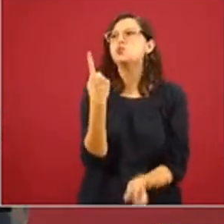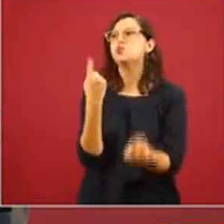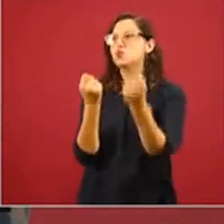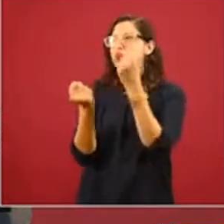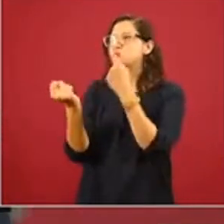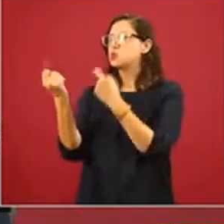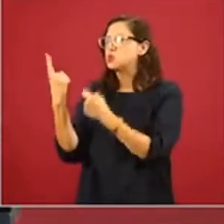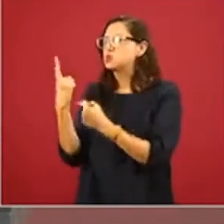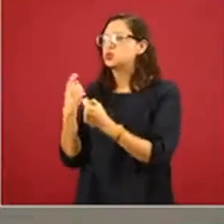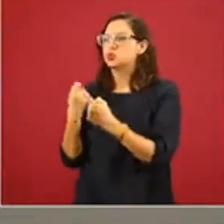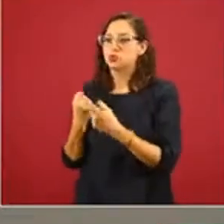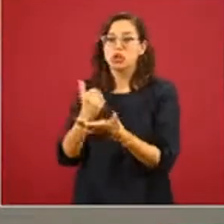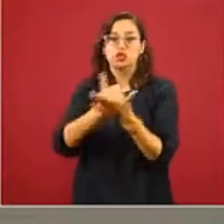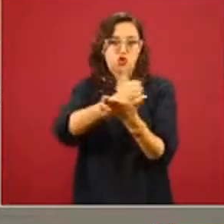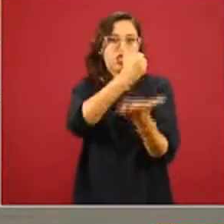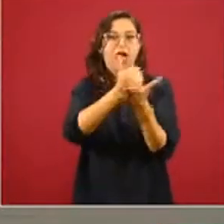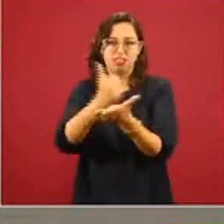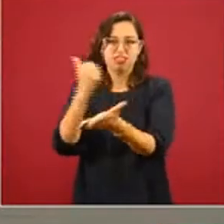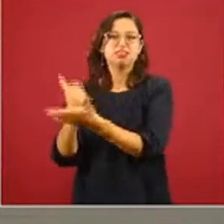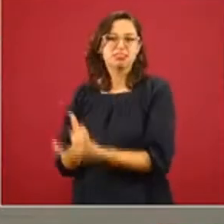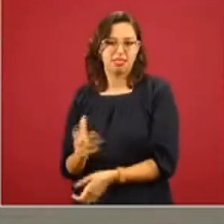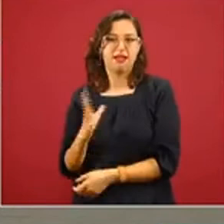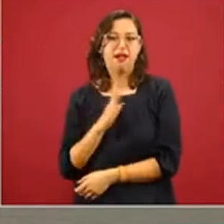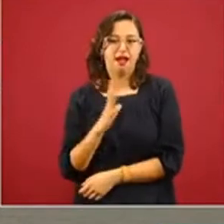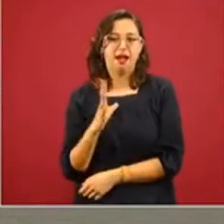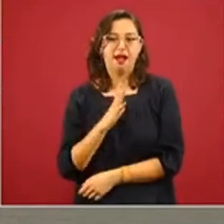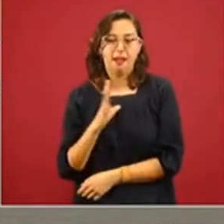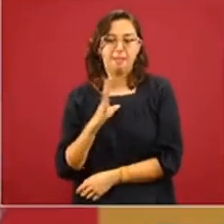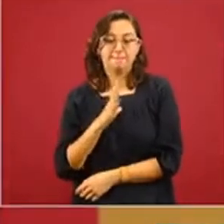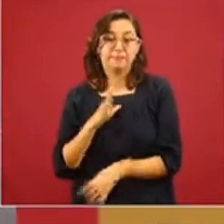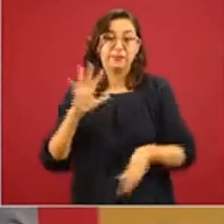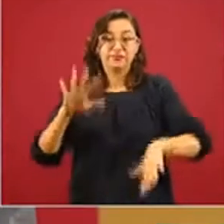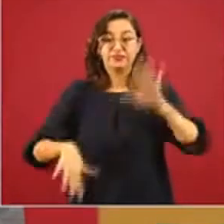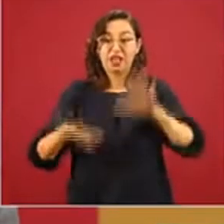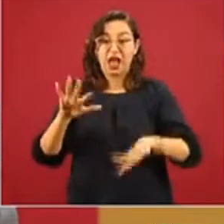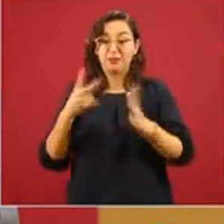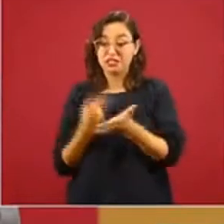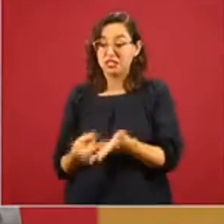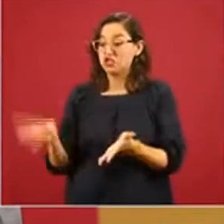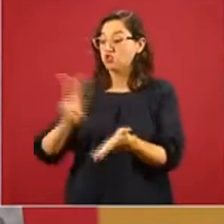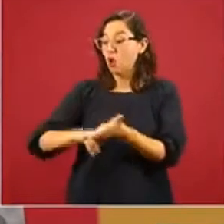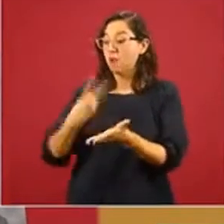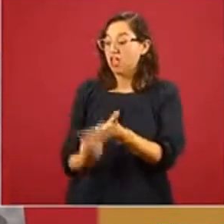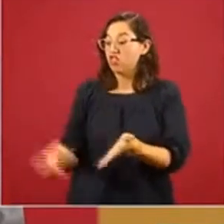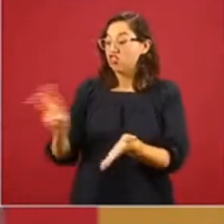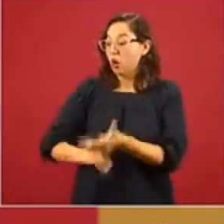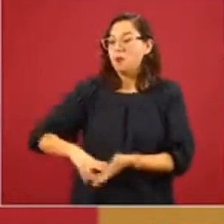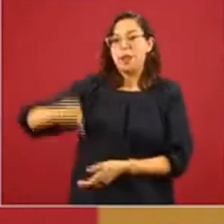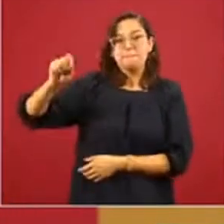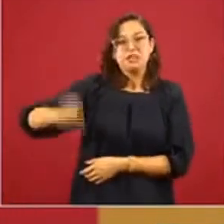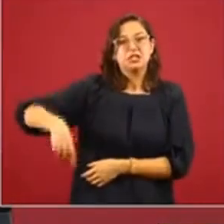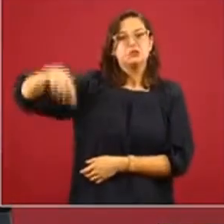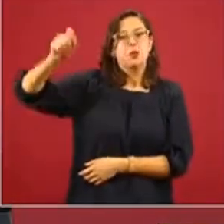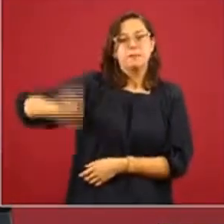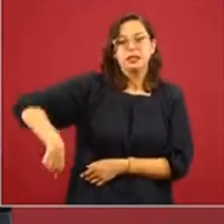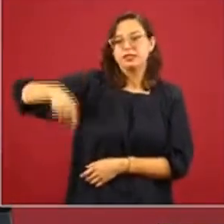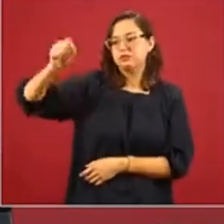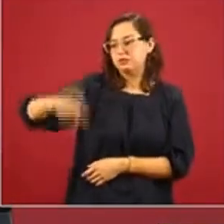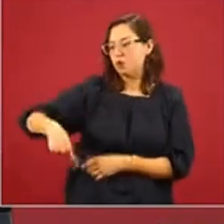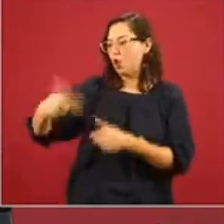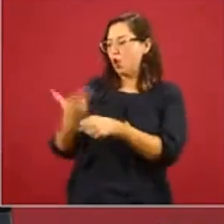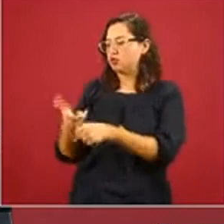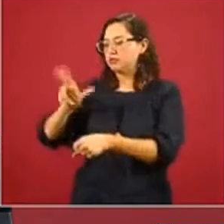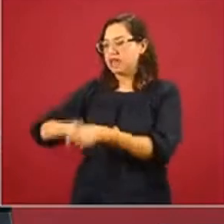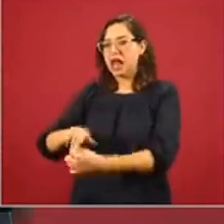planeada, en zonas urbanas, a veces con repeticiones. Aquí está una unidad de salud de una institución, enfrente está la unidad de salud de la